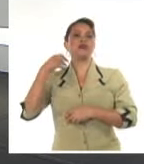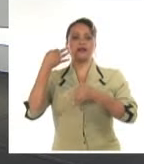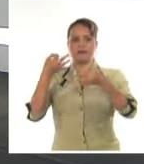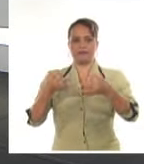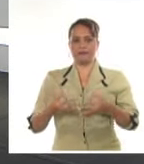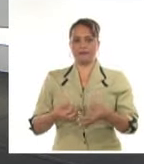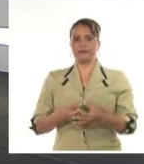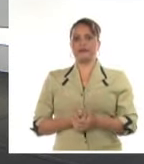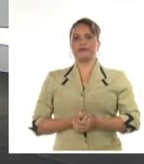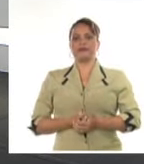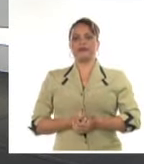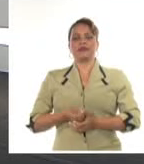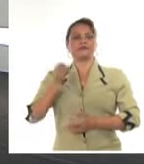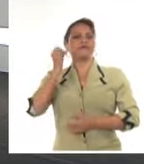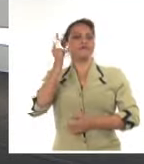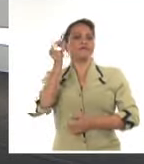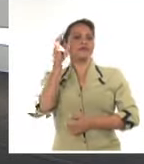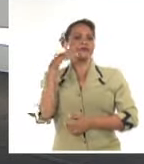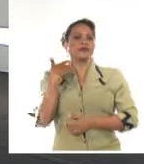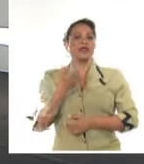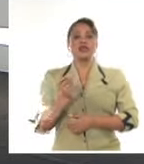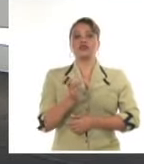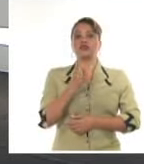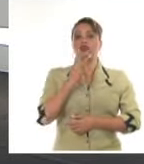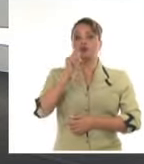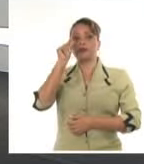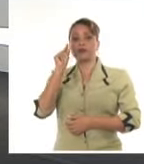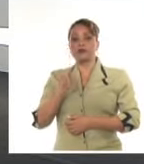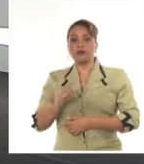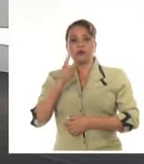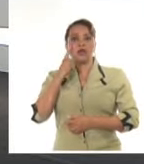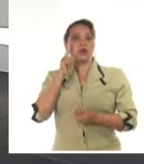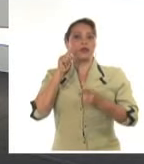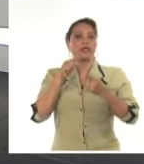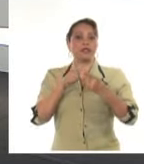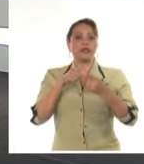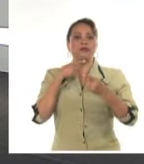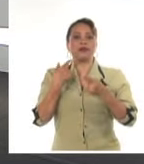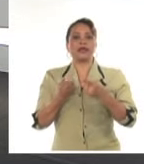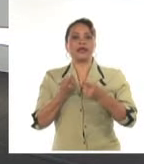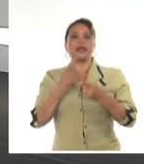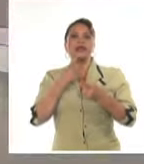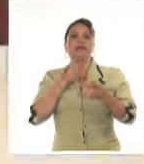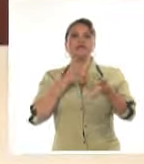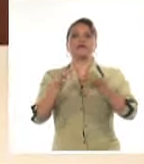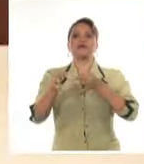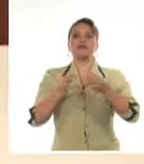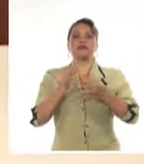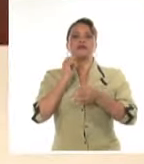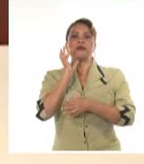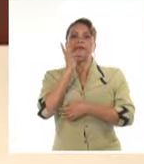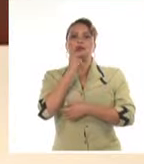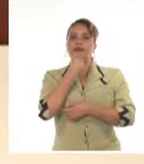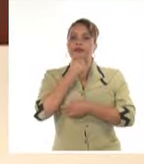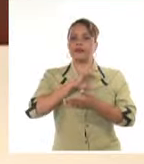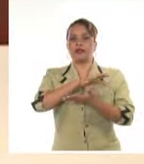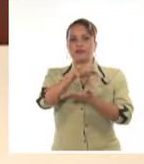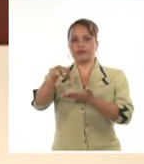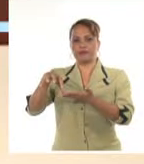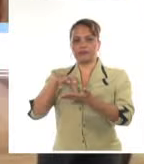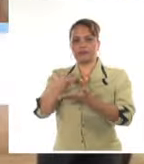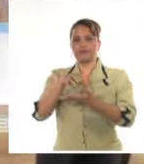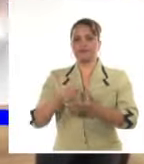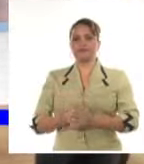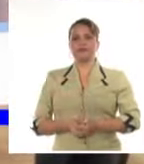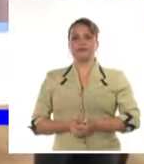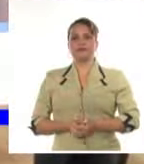iniciativa muestra el quehacer de dos creadores en función del desarrollo urbanístico de la capital cubana. A la luz